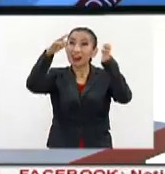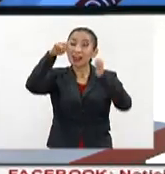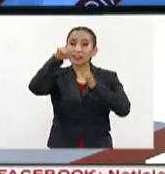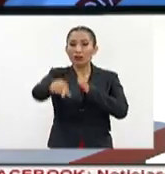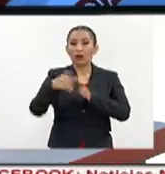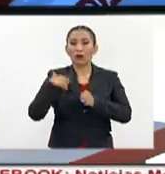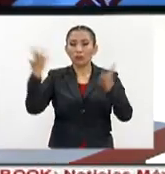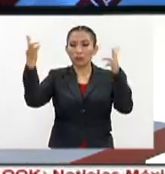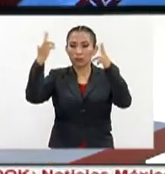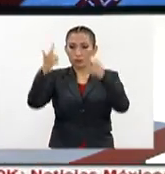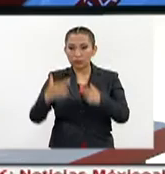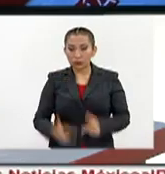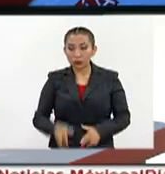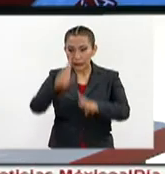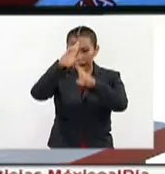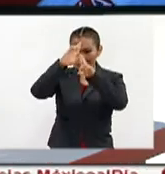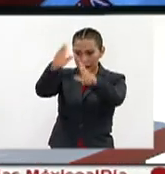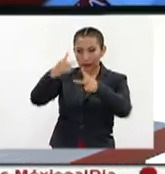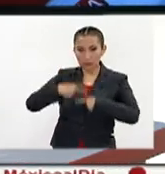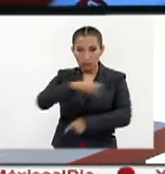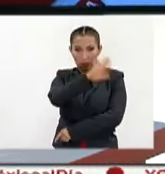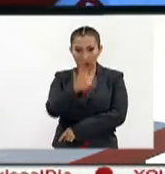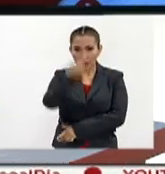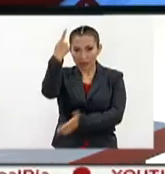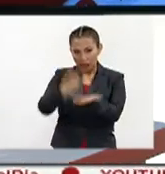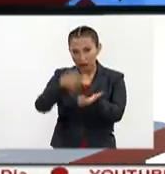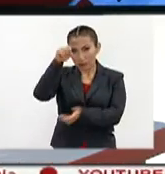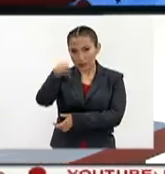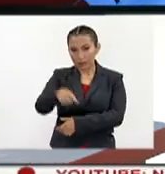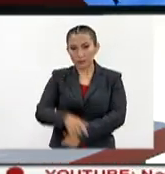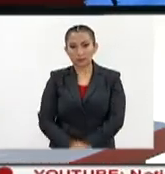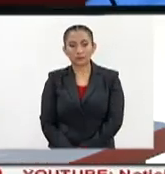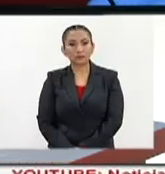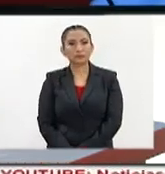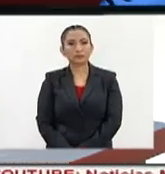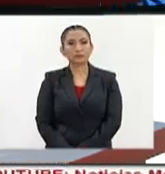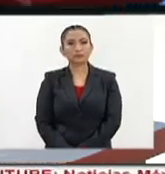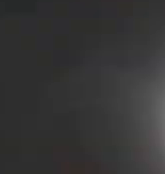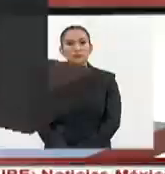un edificio colapsado. Se honró a las personas que perdieron la vida en este derrumbe.